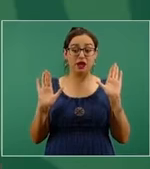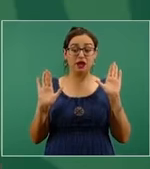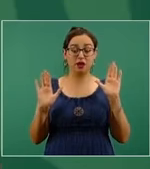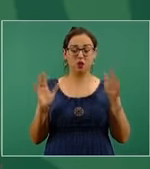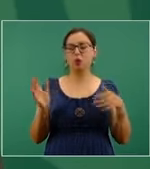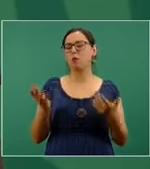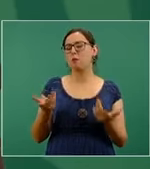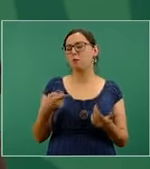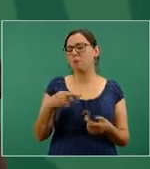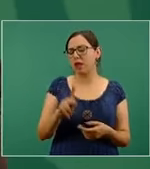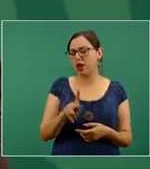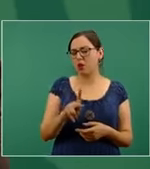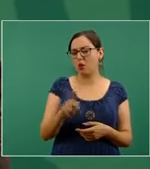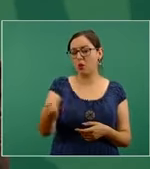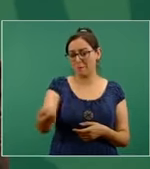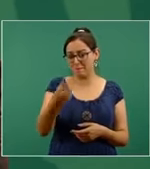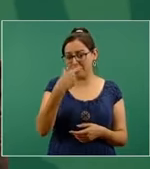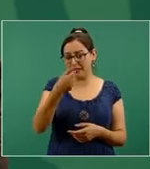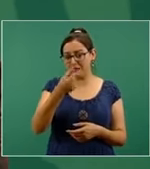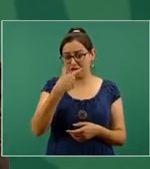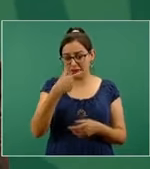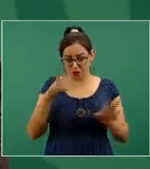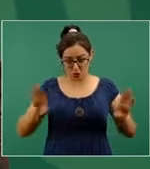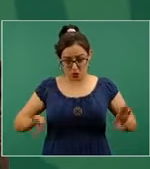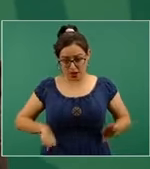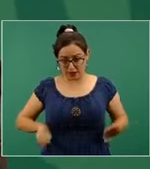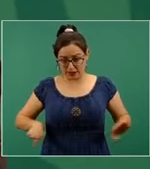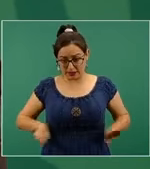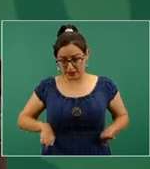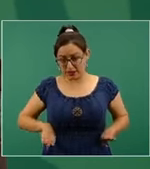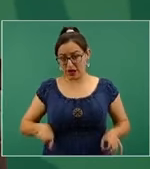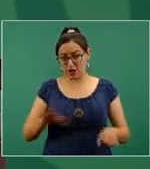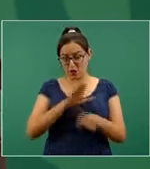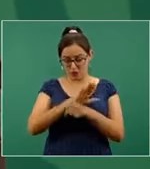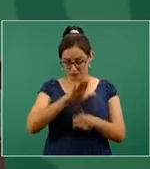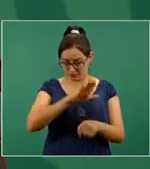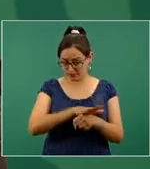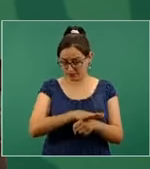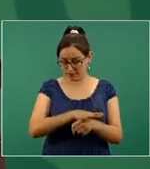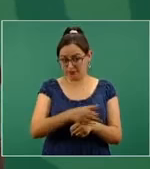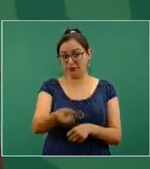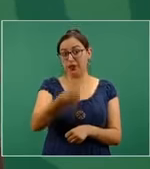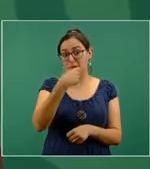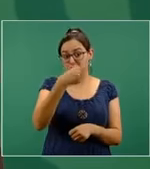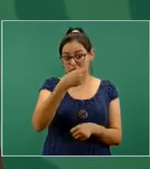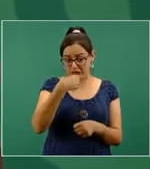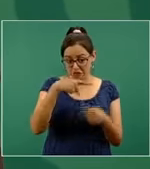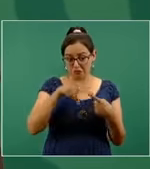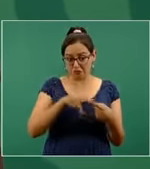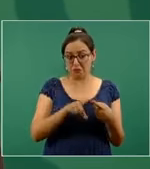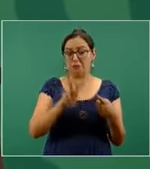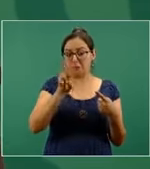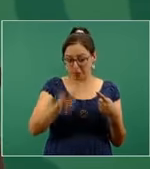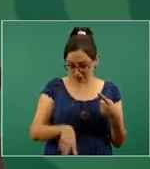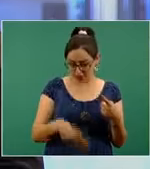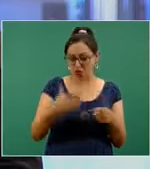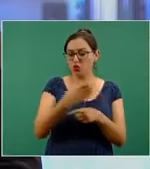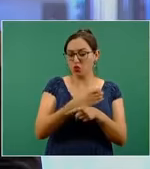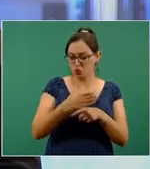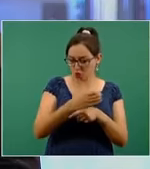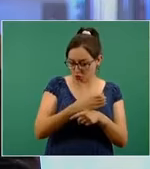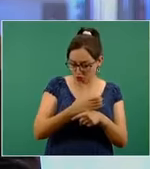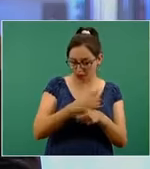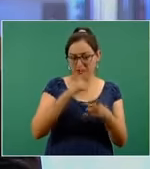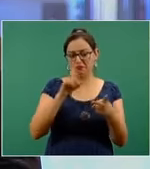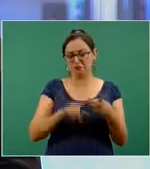mínimas de evidenciar el potencial o lo que en su momento están demostrando en ensayos como